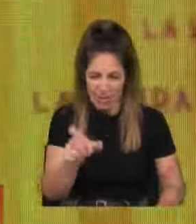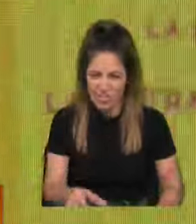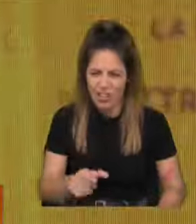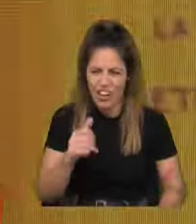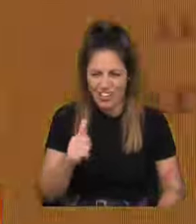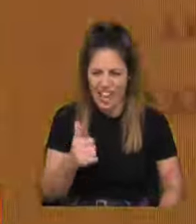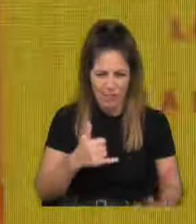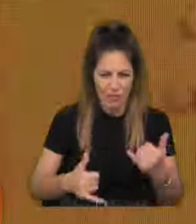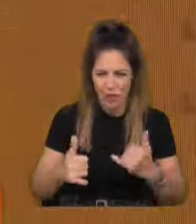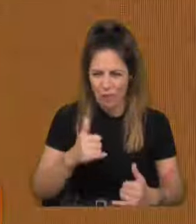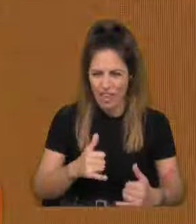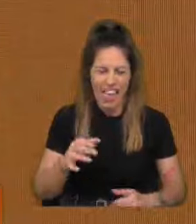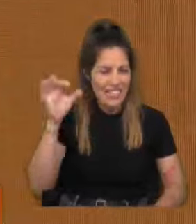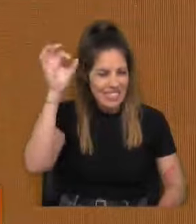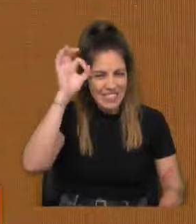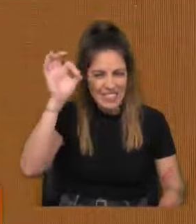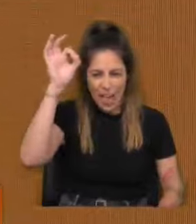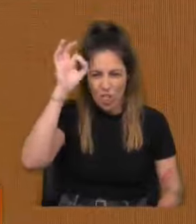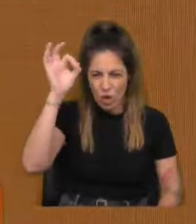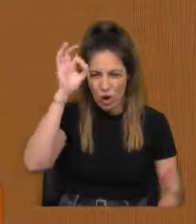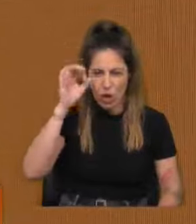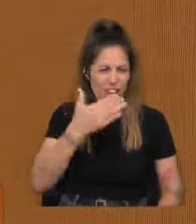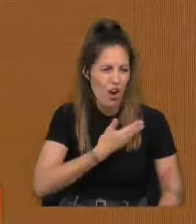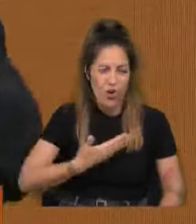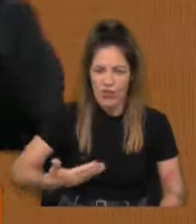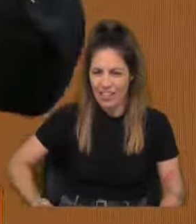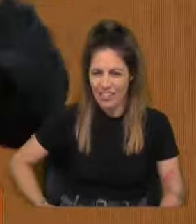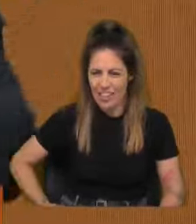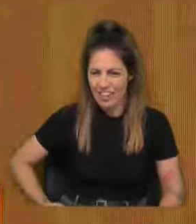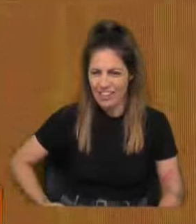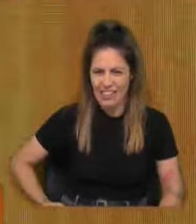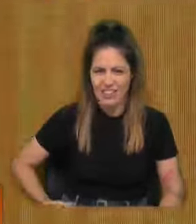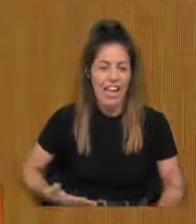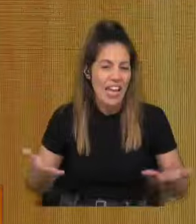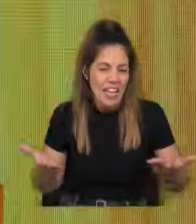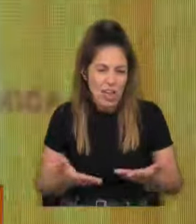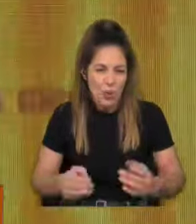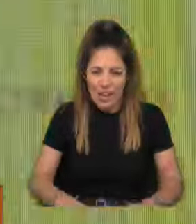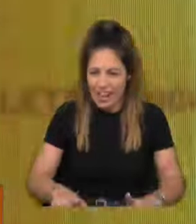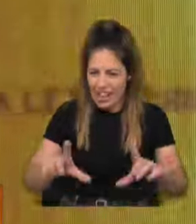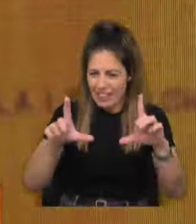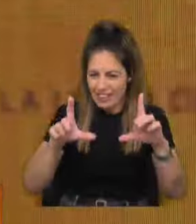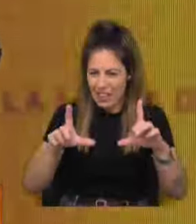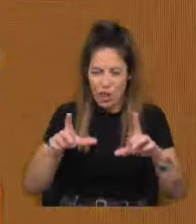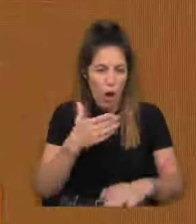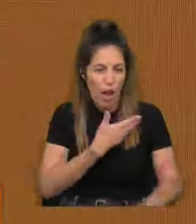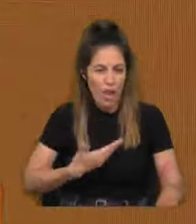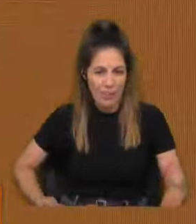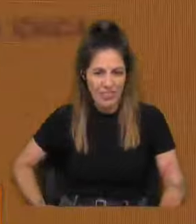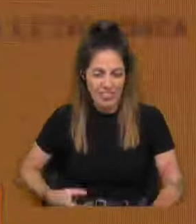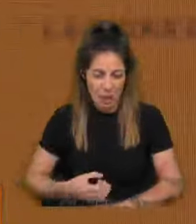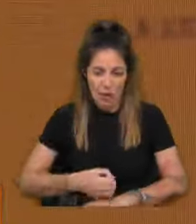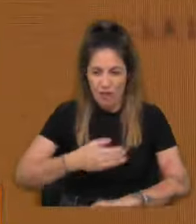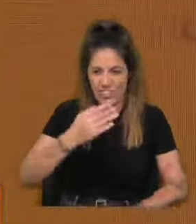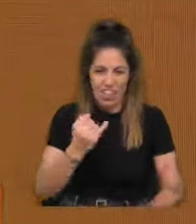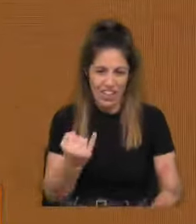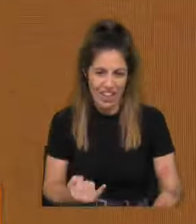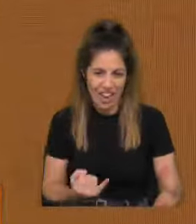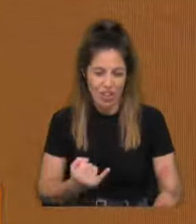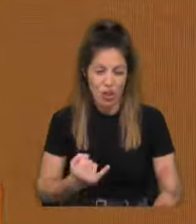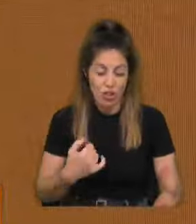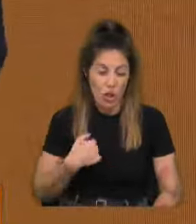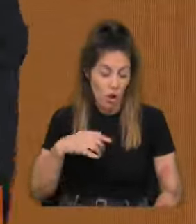informada senadores eh gobernantes de primera línea el actual candidato a la presidencia por el oficialismo Álvaro algo lo